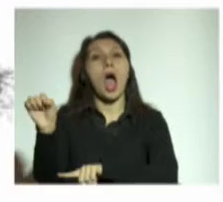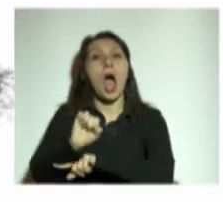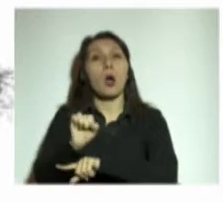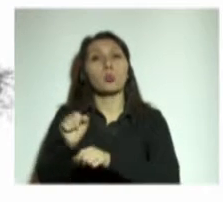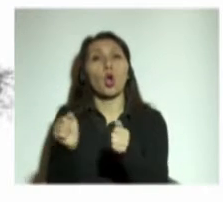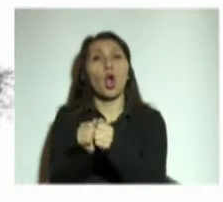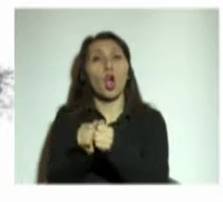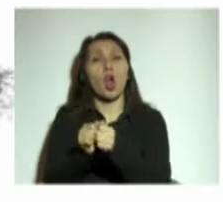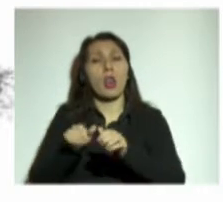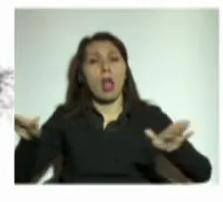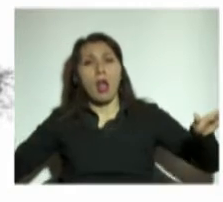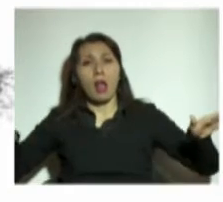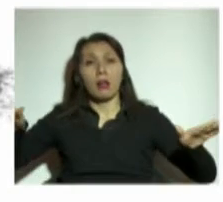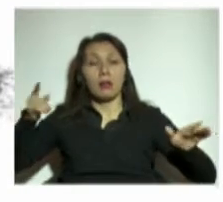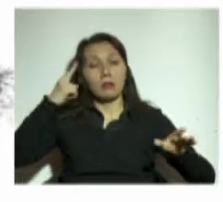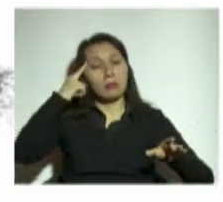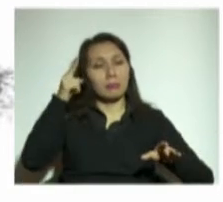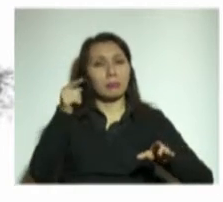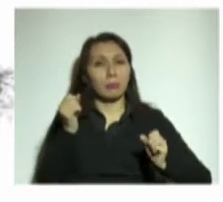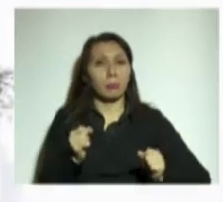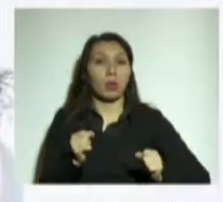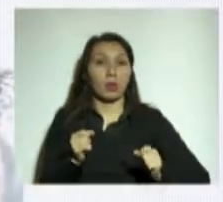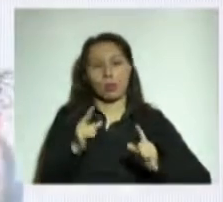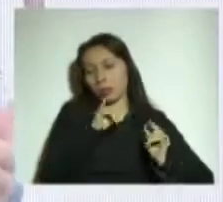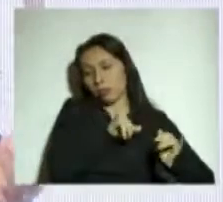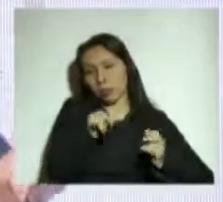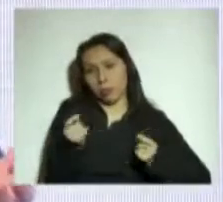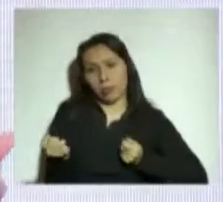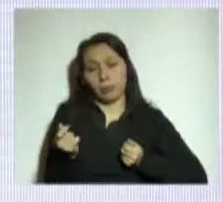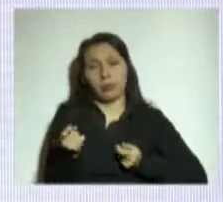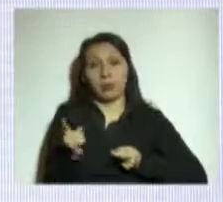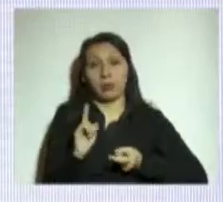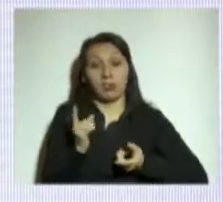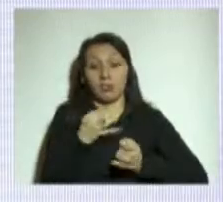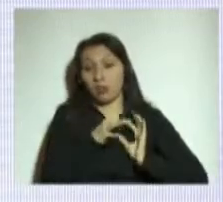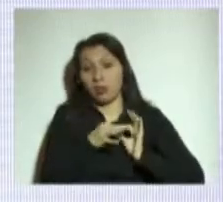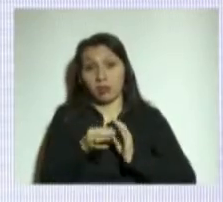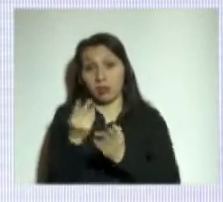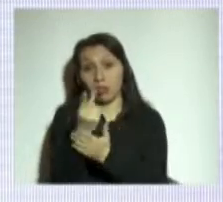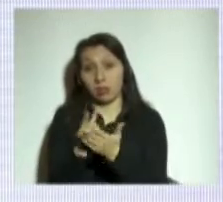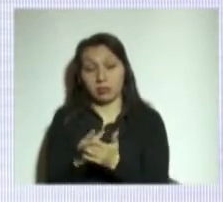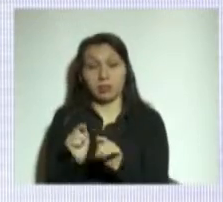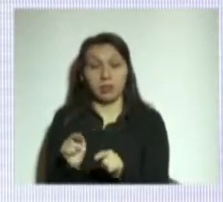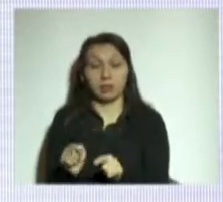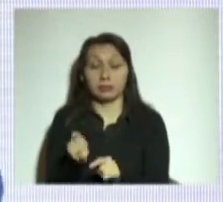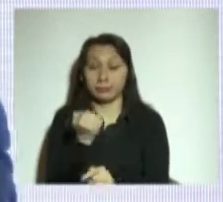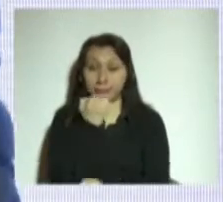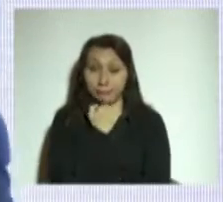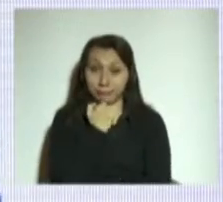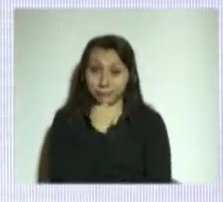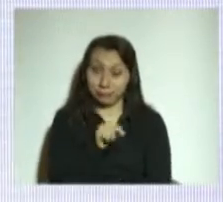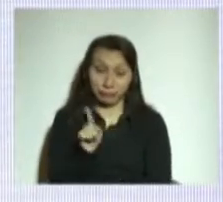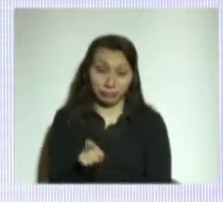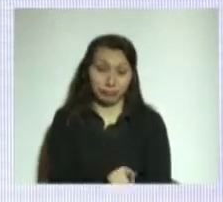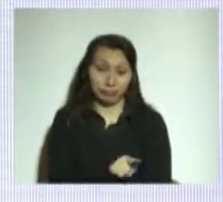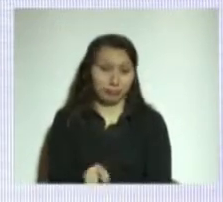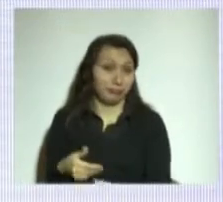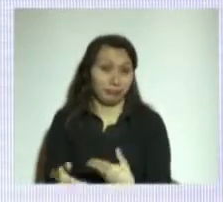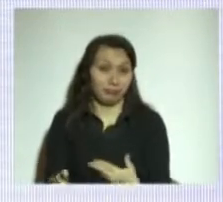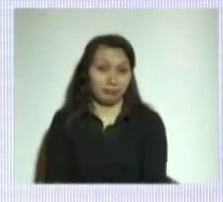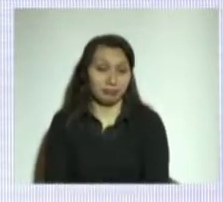¿no?, que podría ser una analogía, lo que va a terminar es diseñando esto y, evidentemente, esto no funciona,